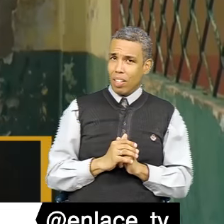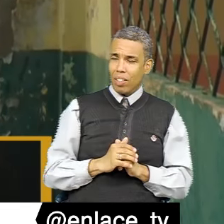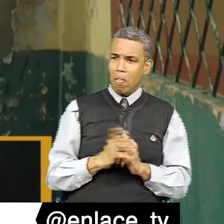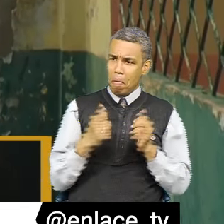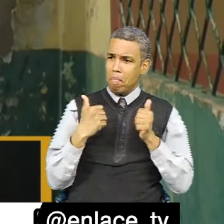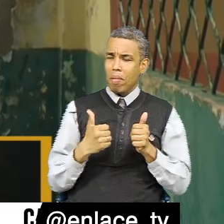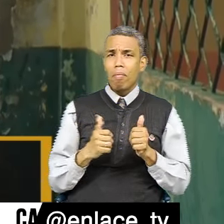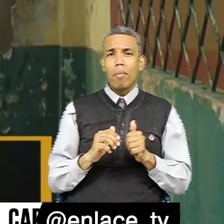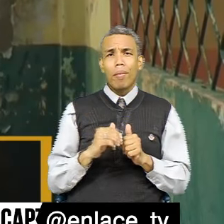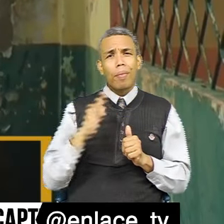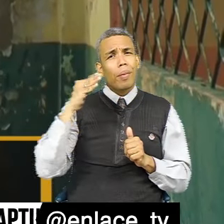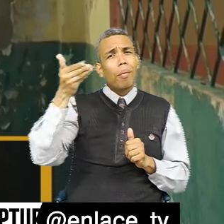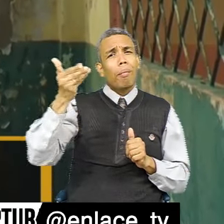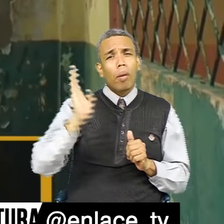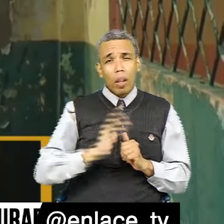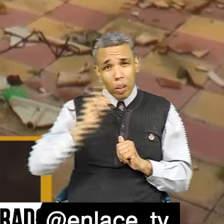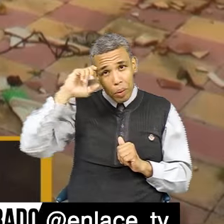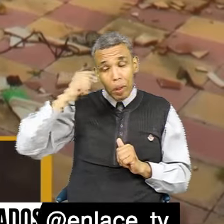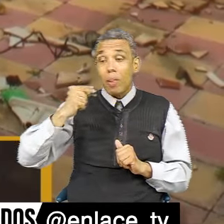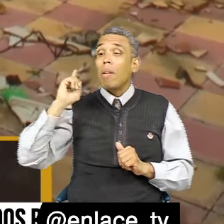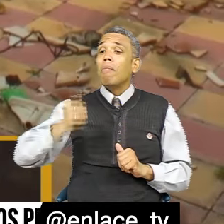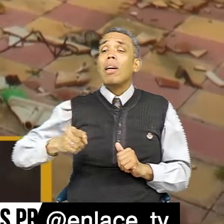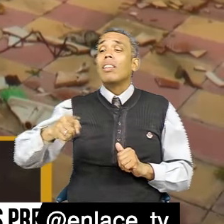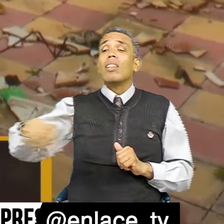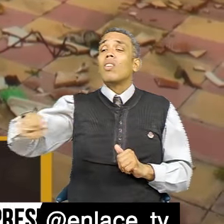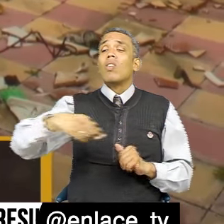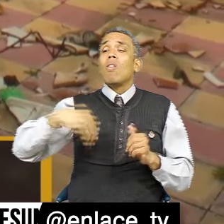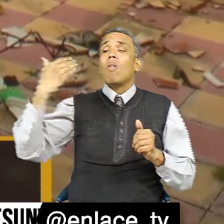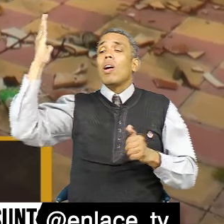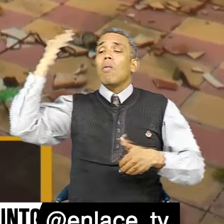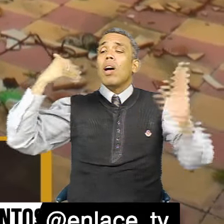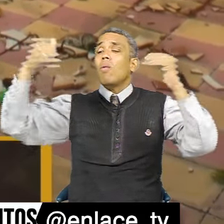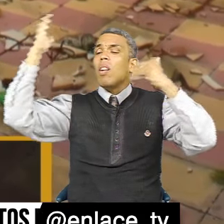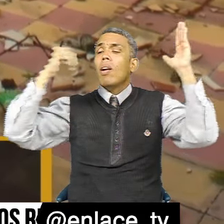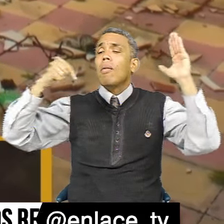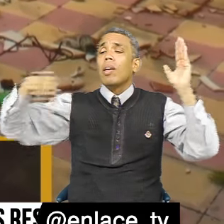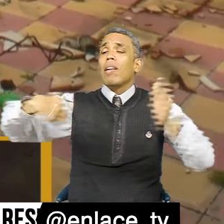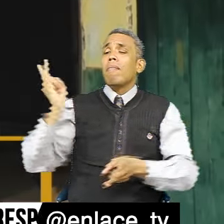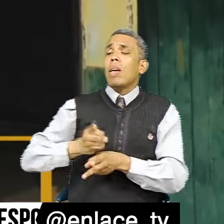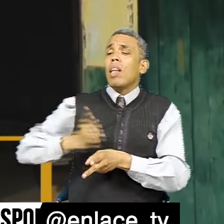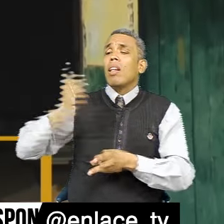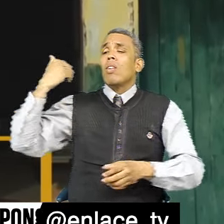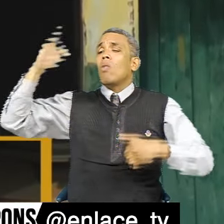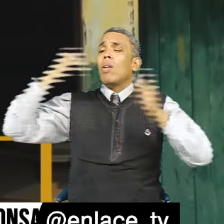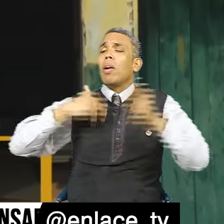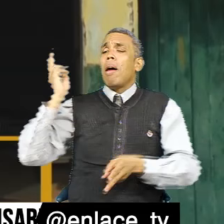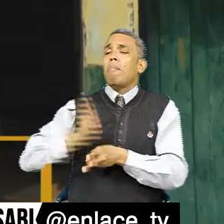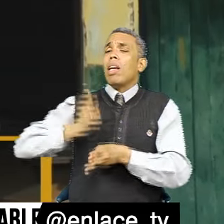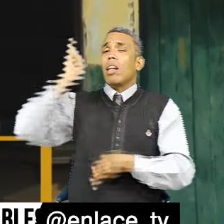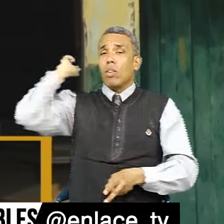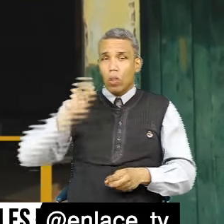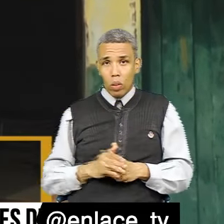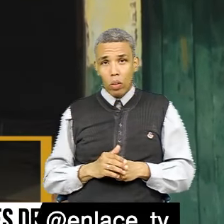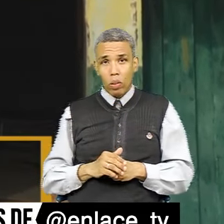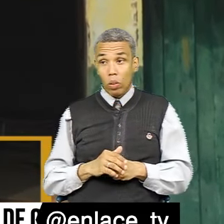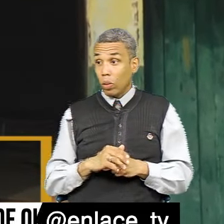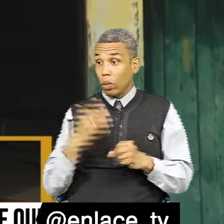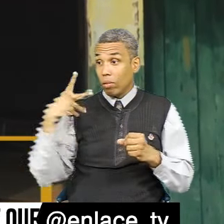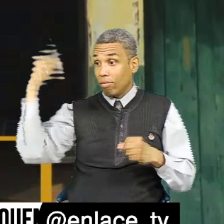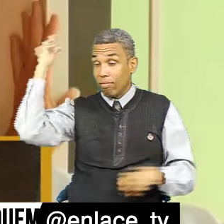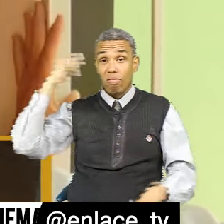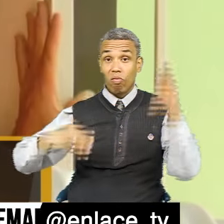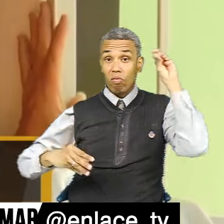los niños de ahí, que ya las mamás no querían matricular a los niños, que esto y que, pero cuando eso había bastante niños todavía, y de la noche a la mañana recogieron. Y ahora